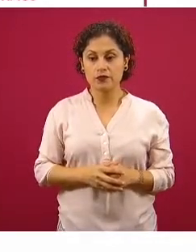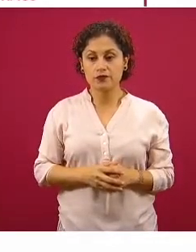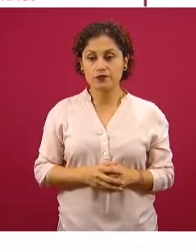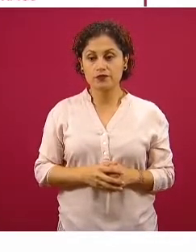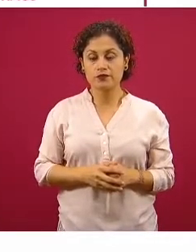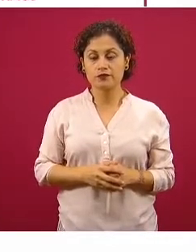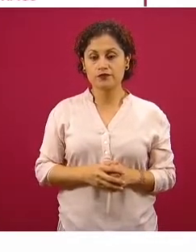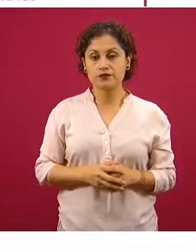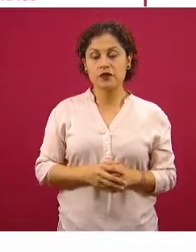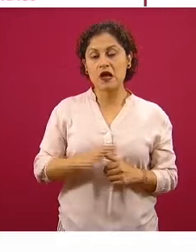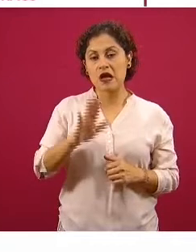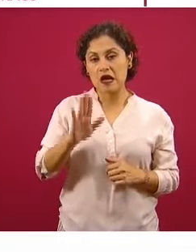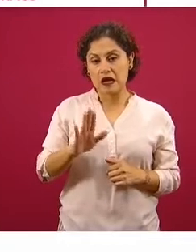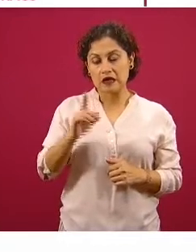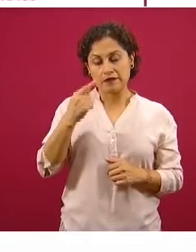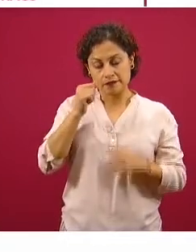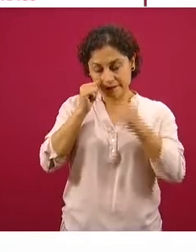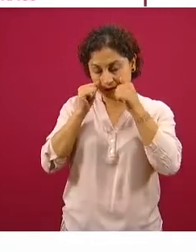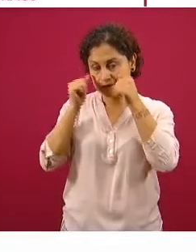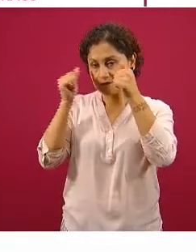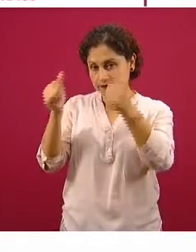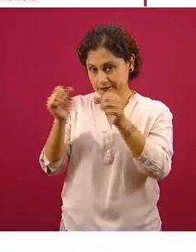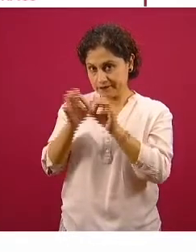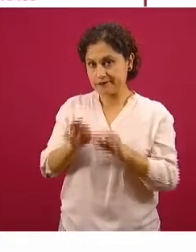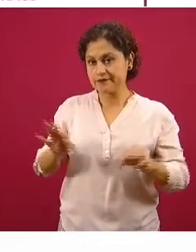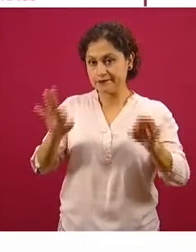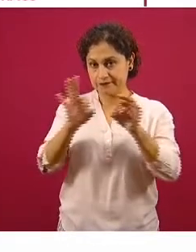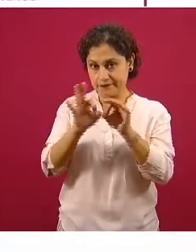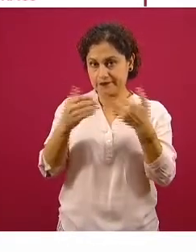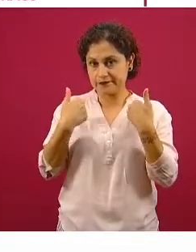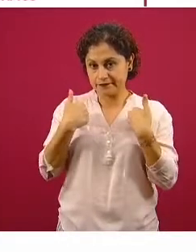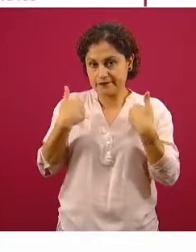una percepción equivocada de cómo funciona el sistema.